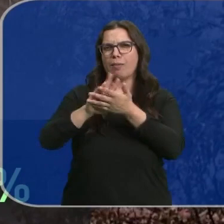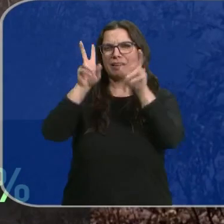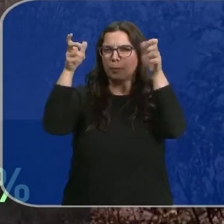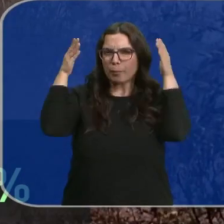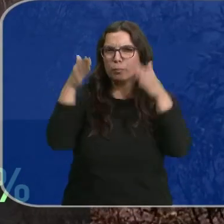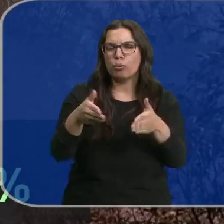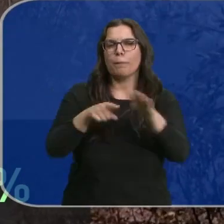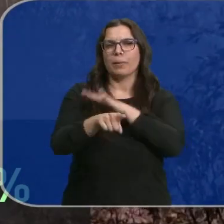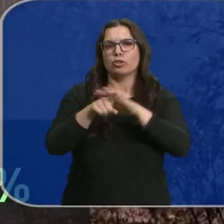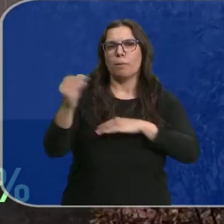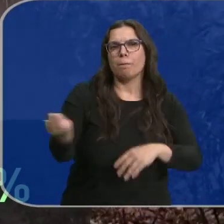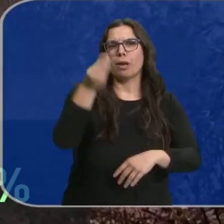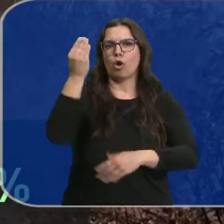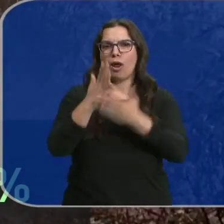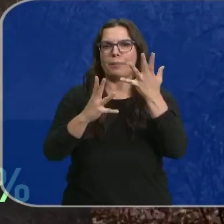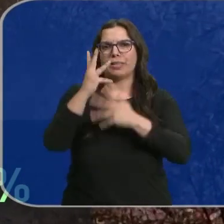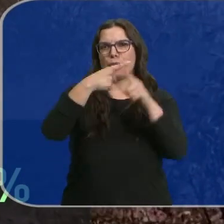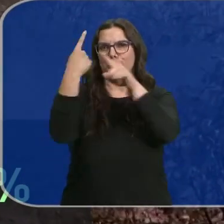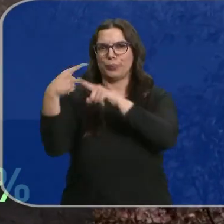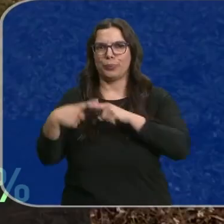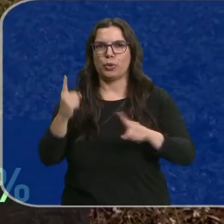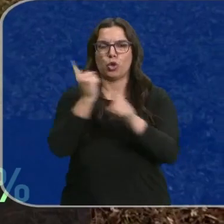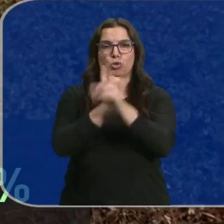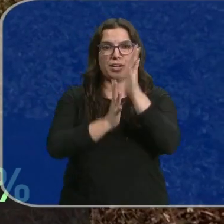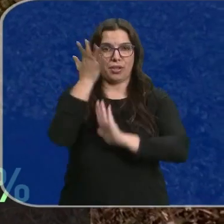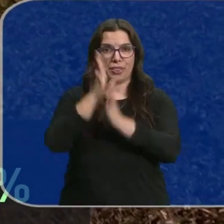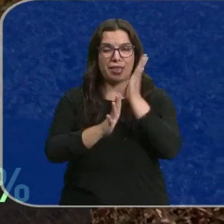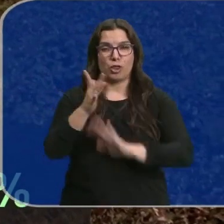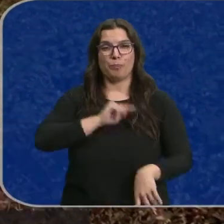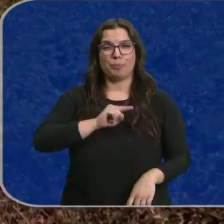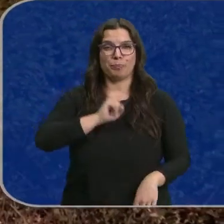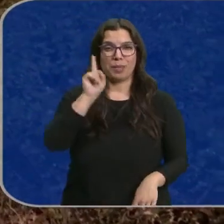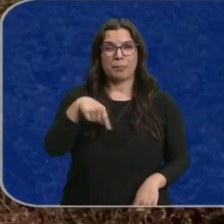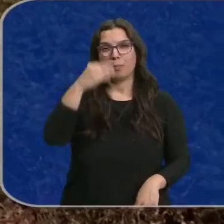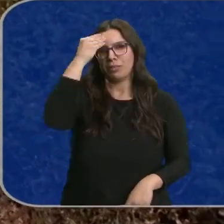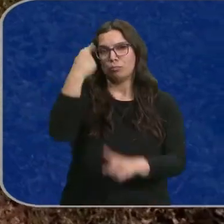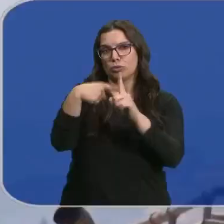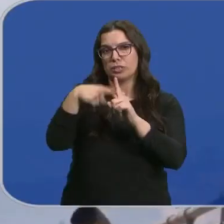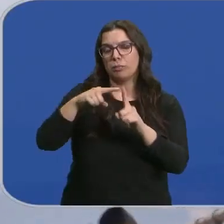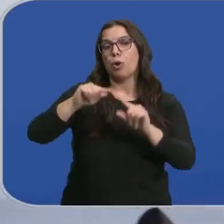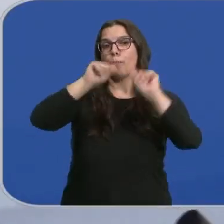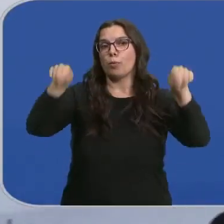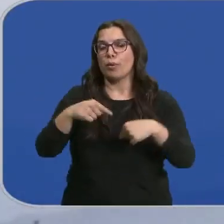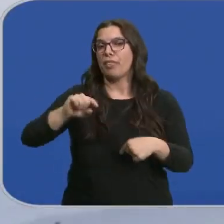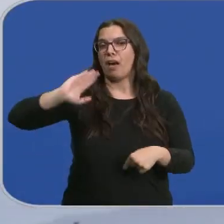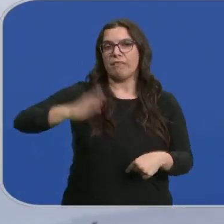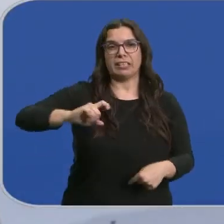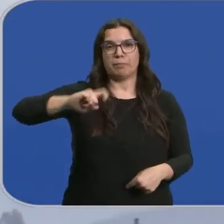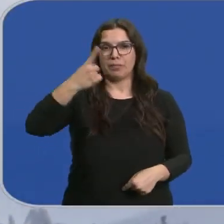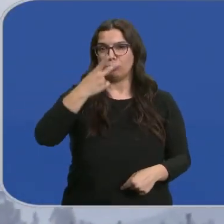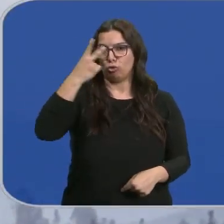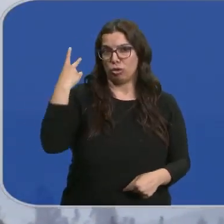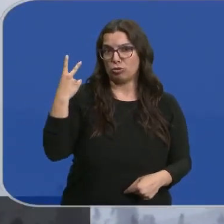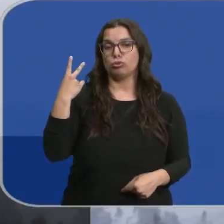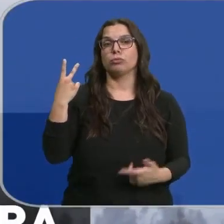para mejorar la gestión entre las administraciones contra los incendios. Esa percepción también es positiva en las dos provincias más afectadas por los fuegos en los